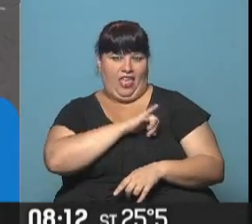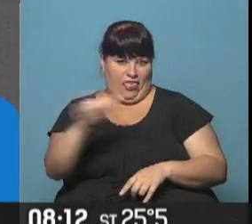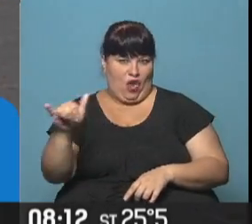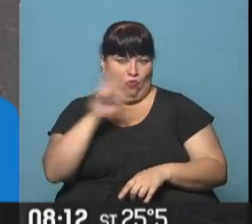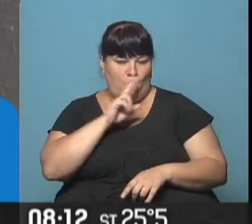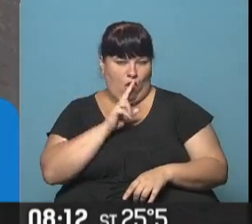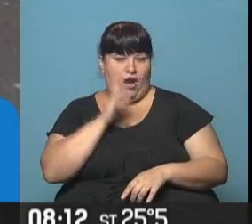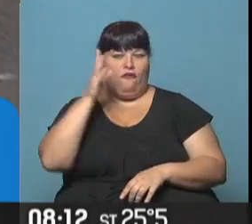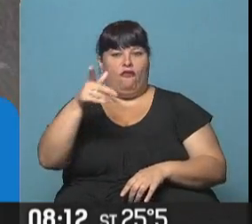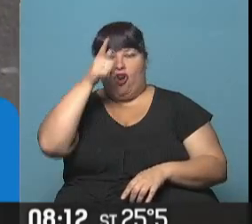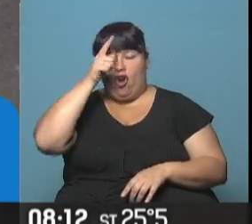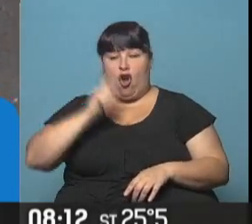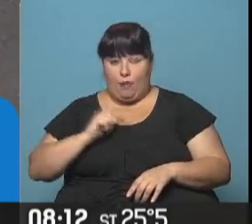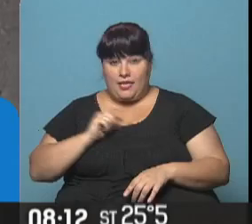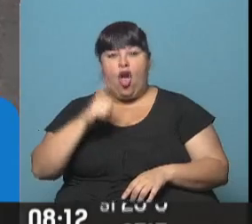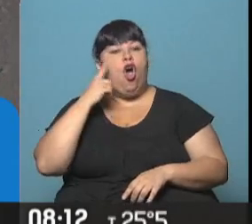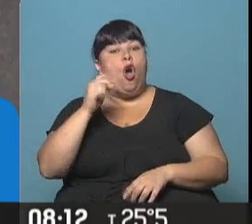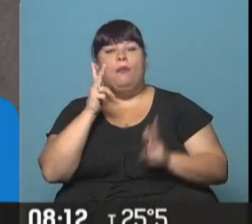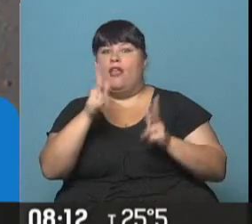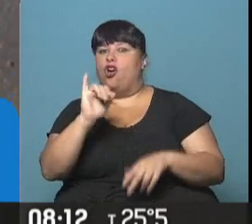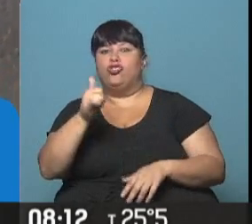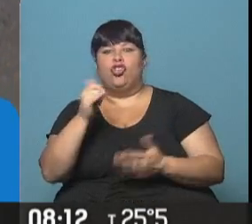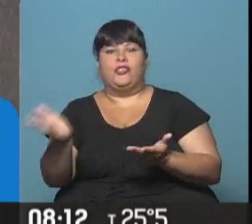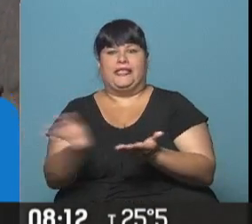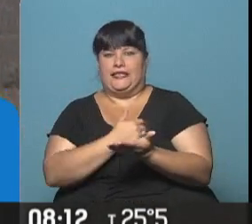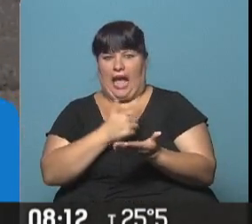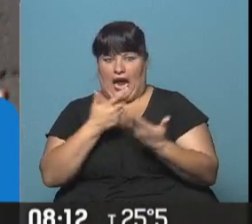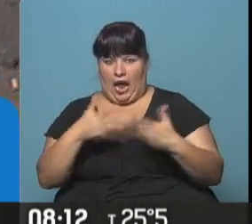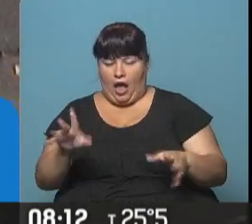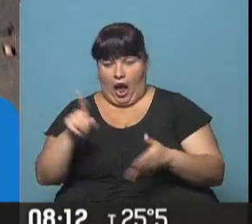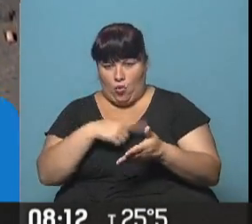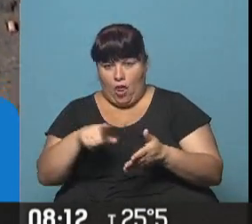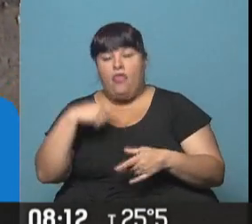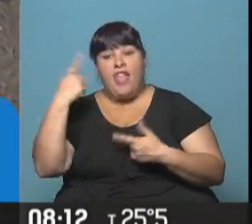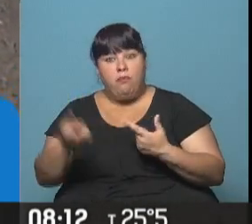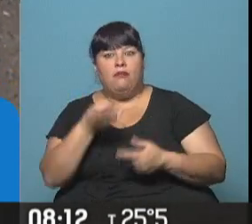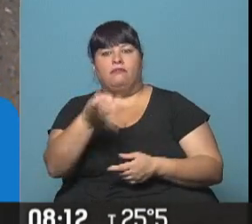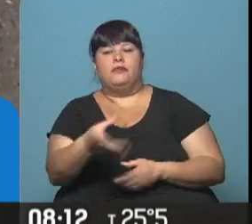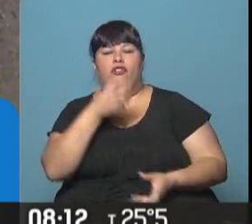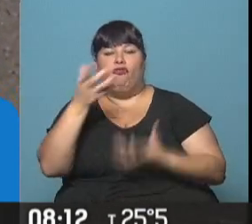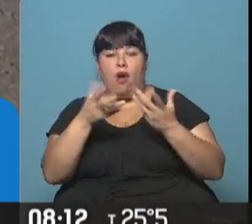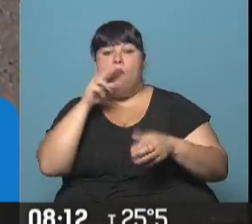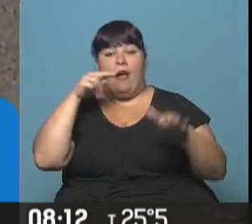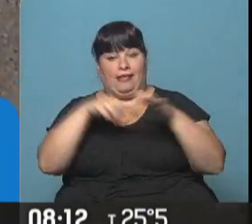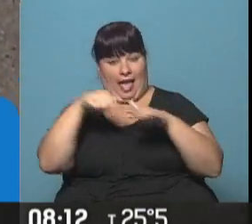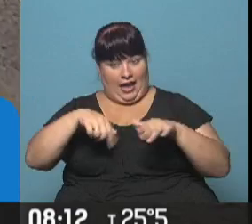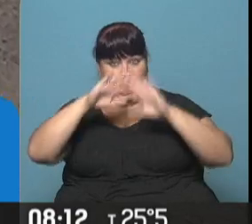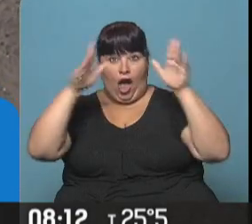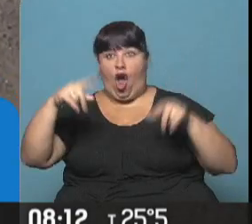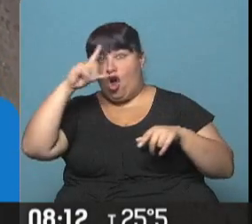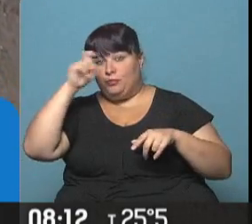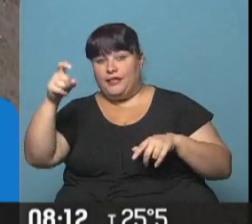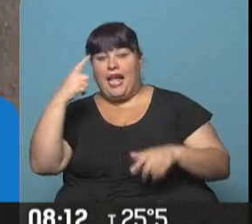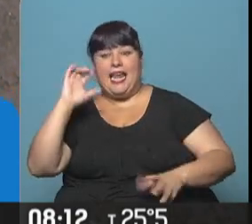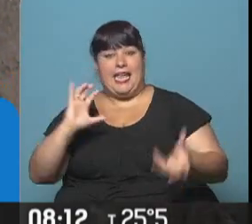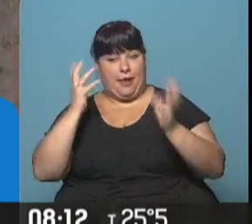denuncia en la comisaría. Él la obligó a retirarla y luego la prendió fuego. Mónica está internada aquí, en el Hospital